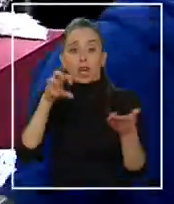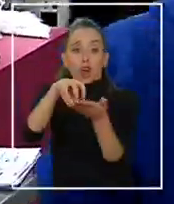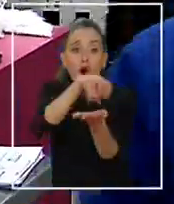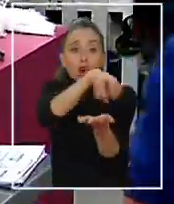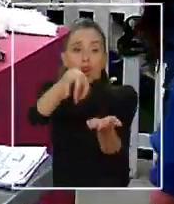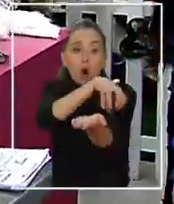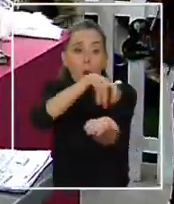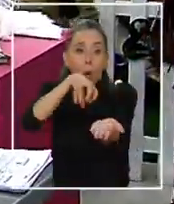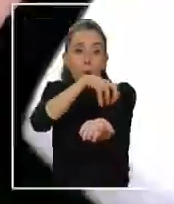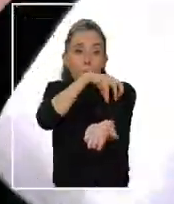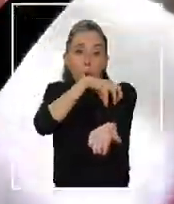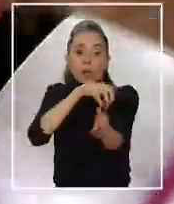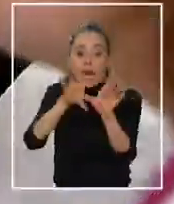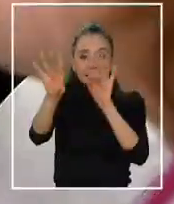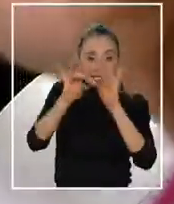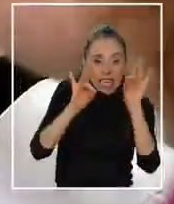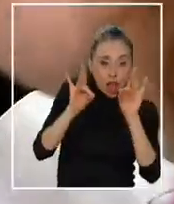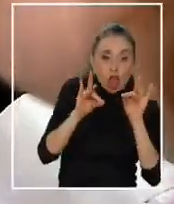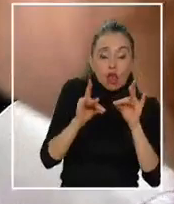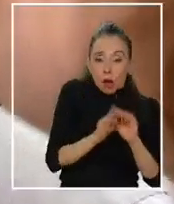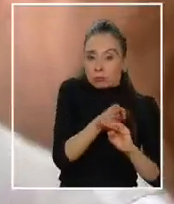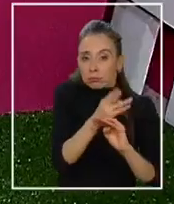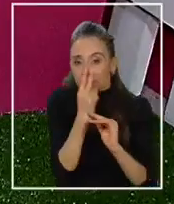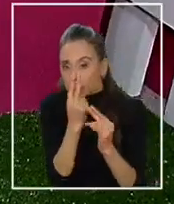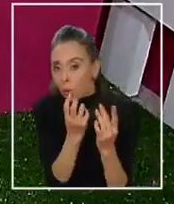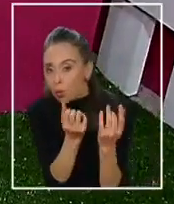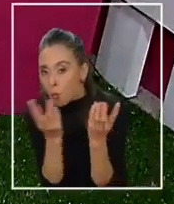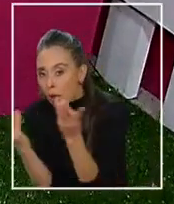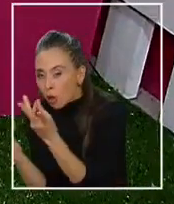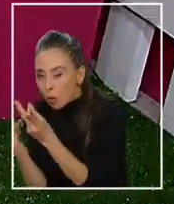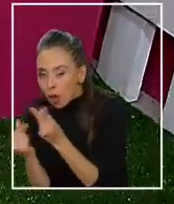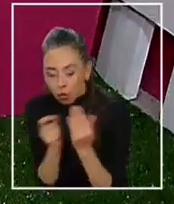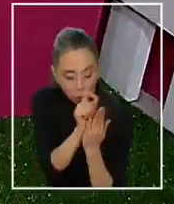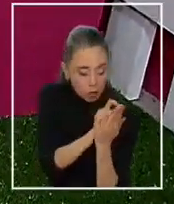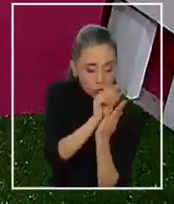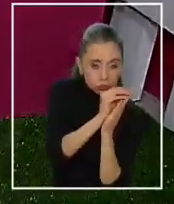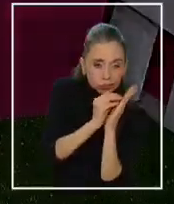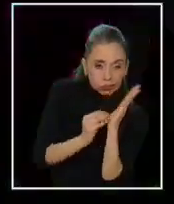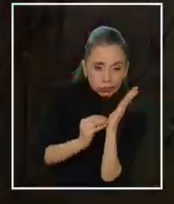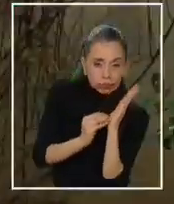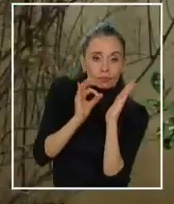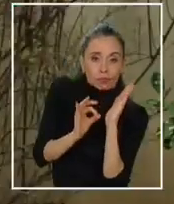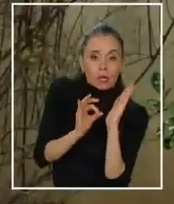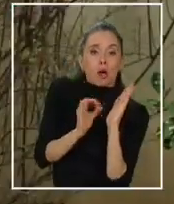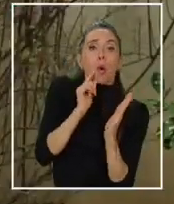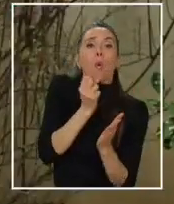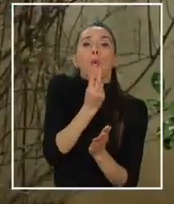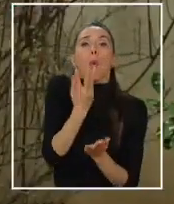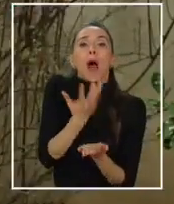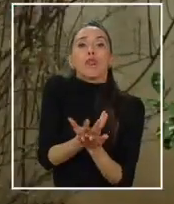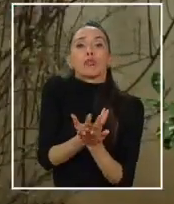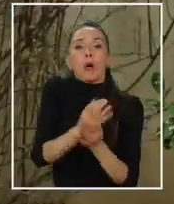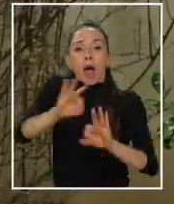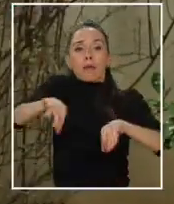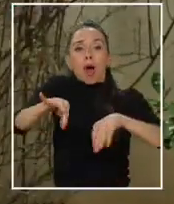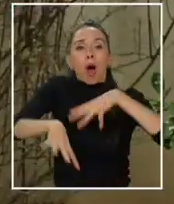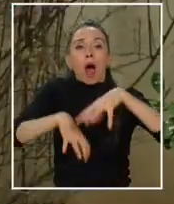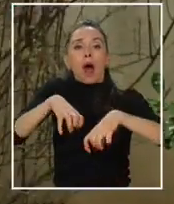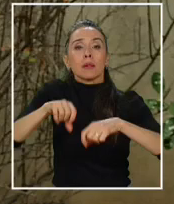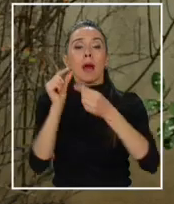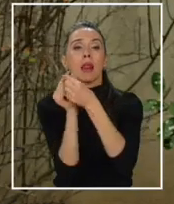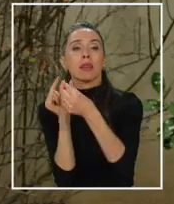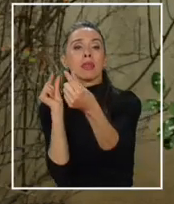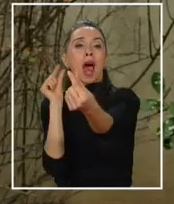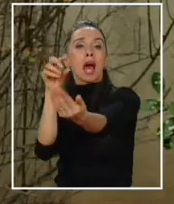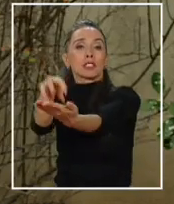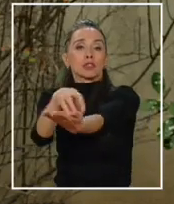país, cuidadosamente seleccionadas para dar cuenta de una realidad a nivel nacional. Es un valor que claramente llama la atención